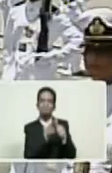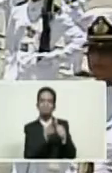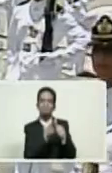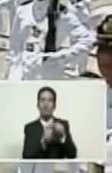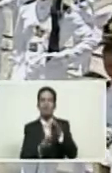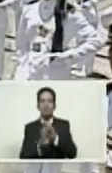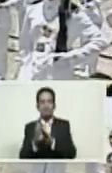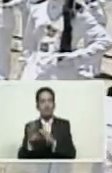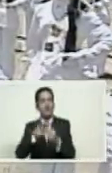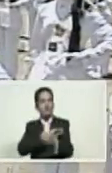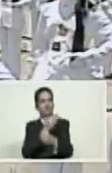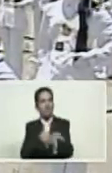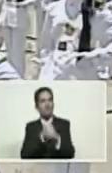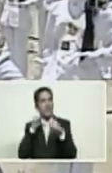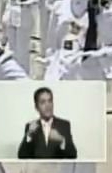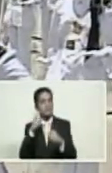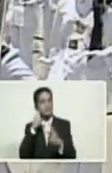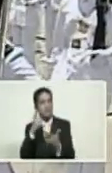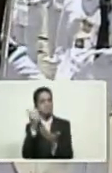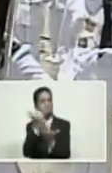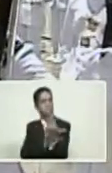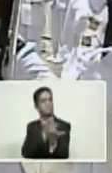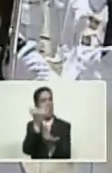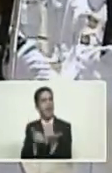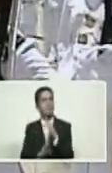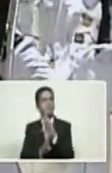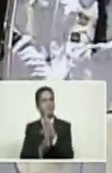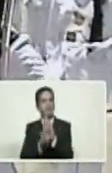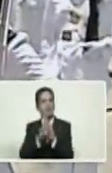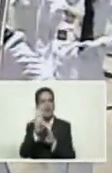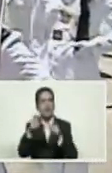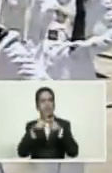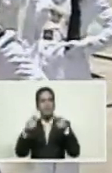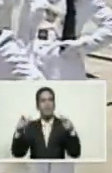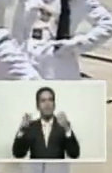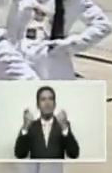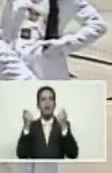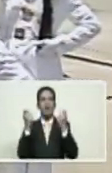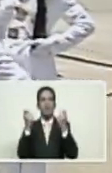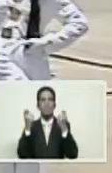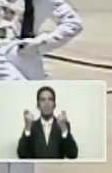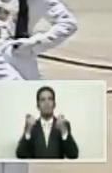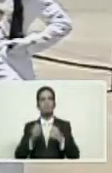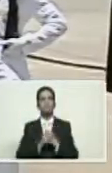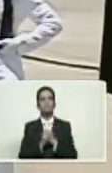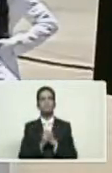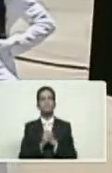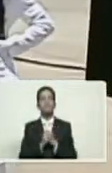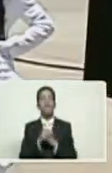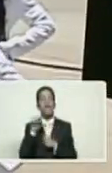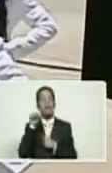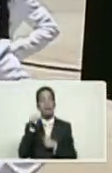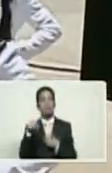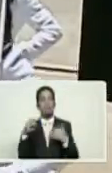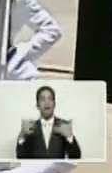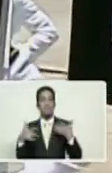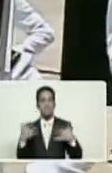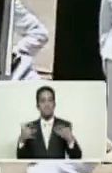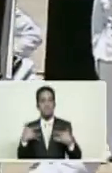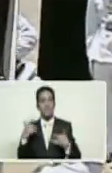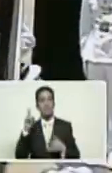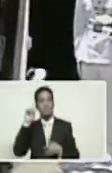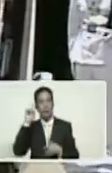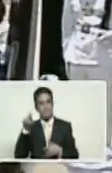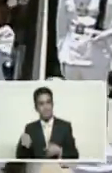e impulso del plan de recuperación, crecimiento y prosperidad económica. Esta actividad también forma